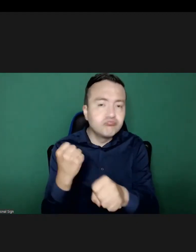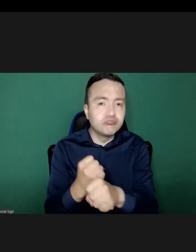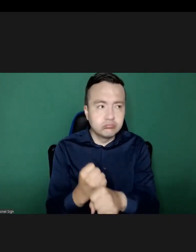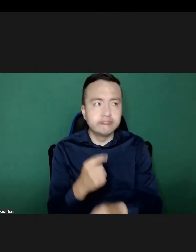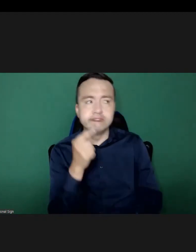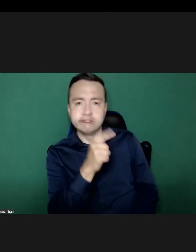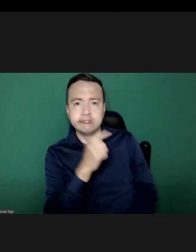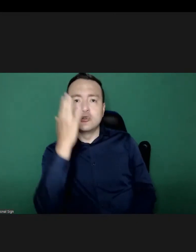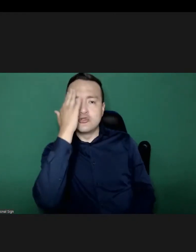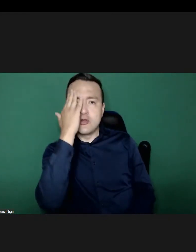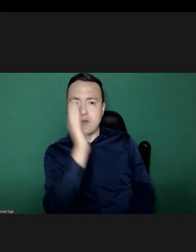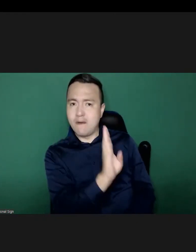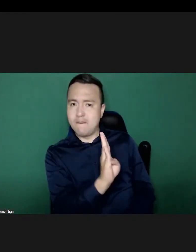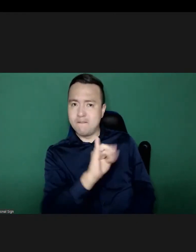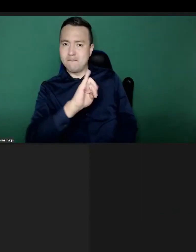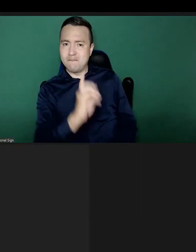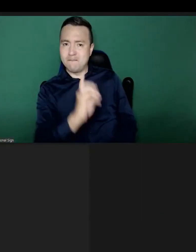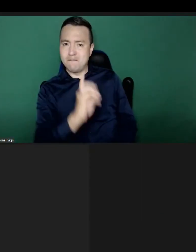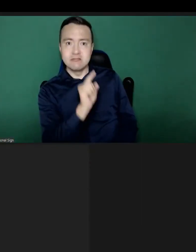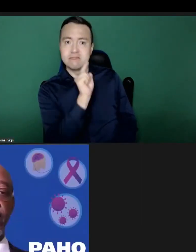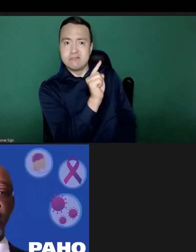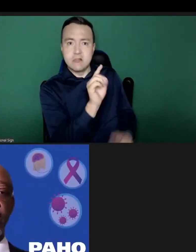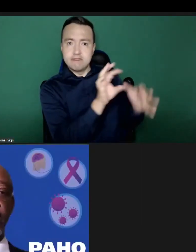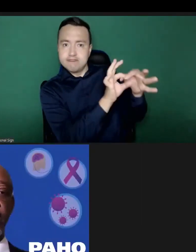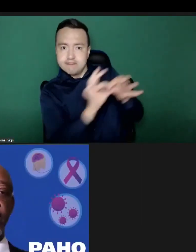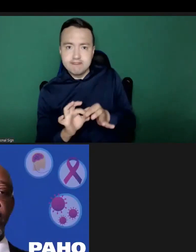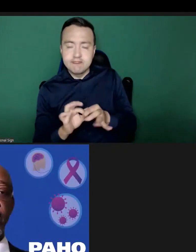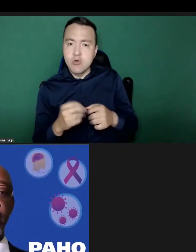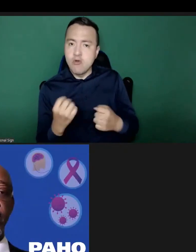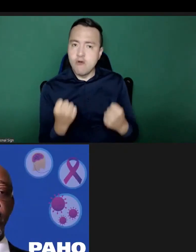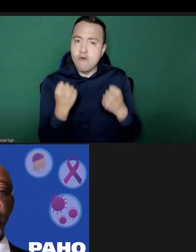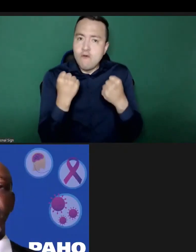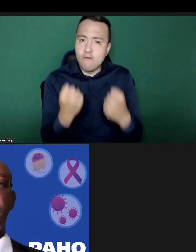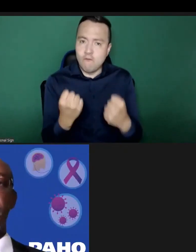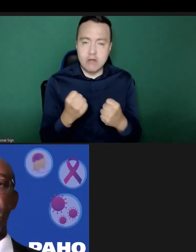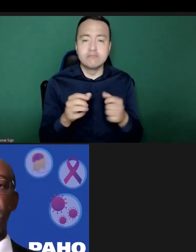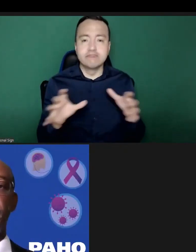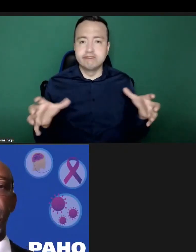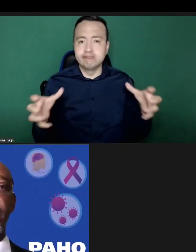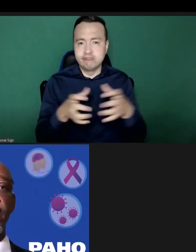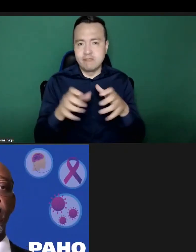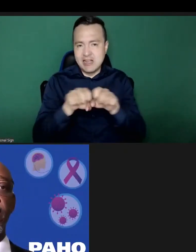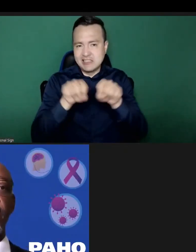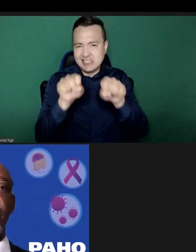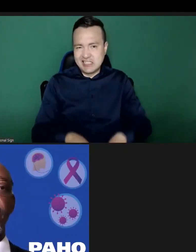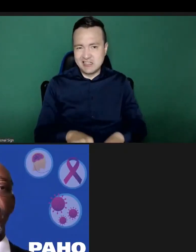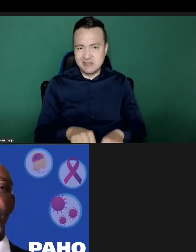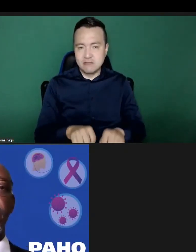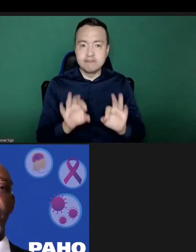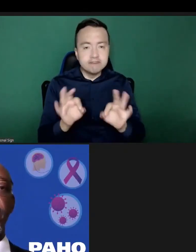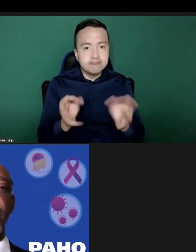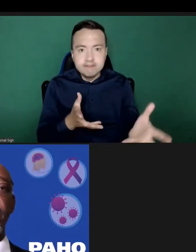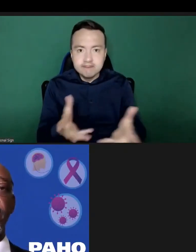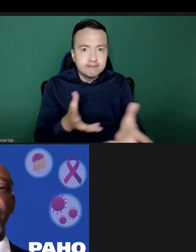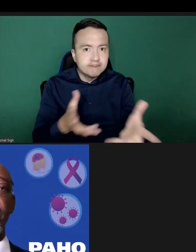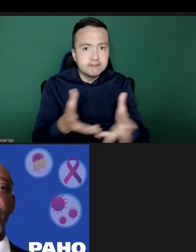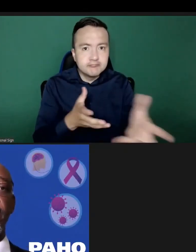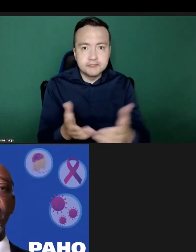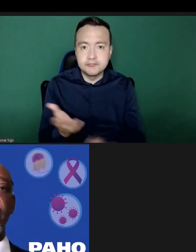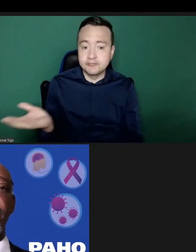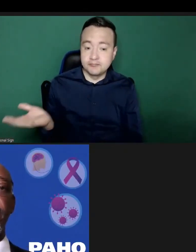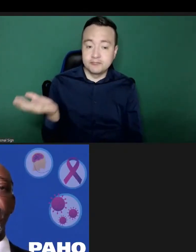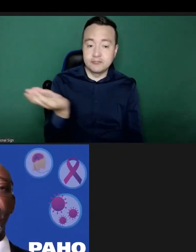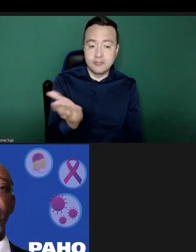estos sistemas sanitarios. Para comenzar esta discusión, quiero invitar al doctor Ansem Helnis, director del Departamento de